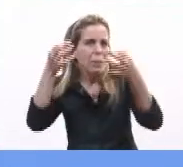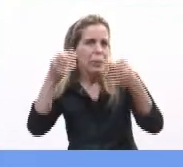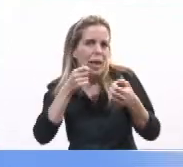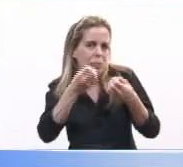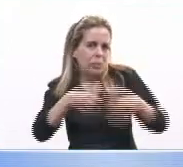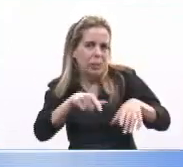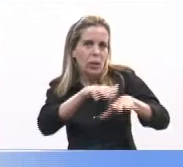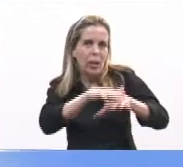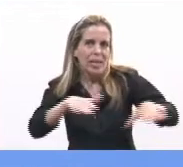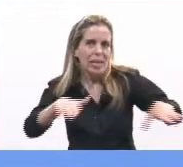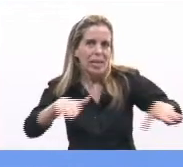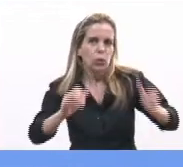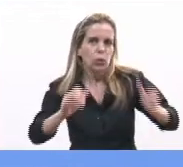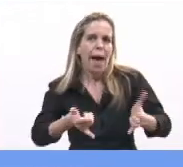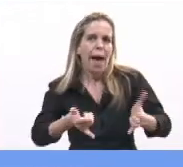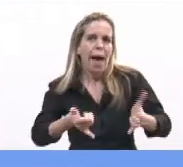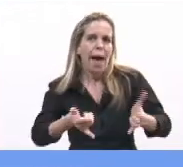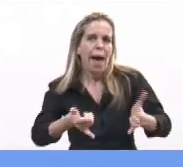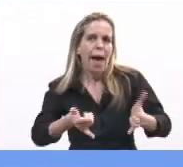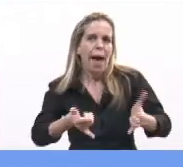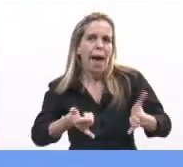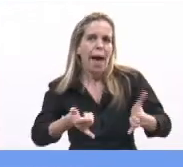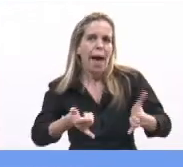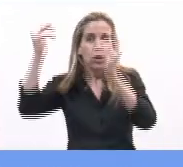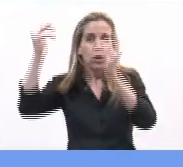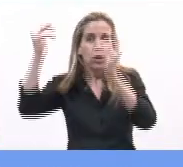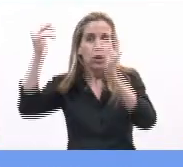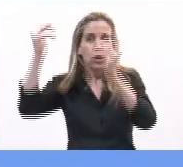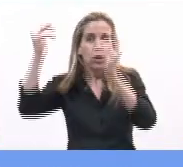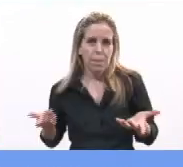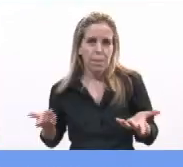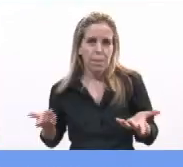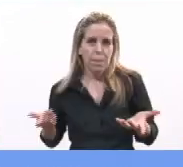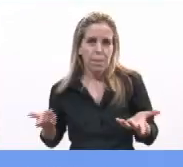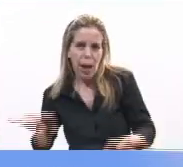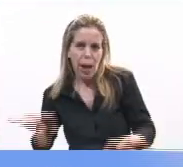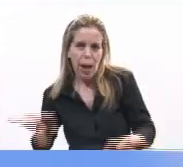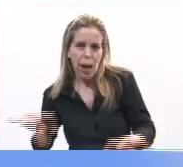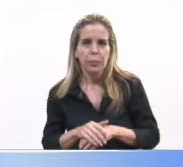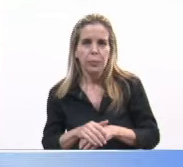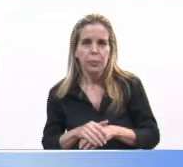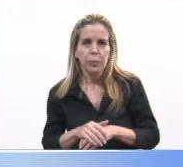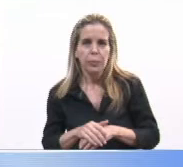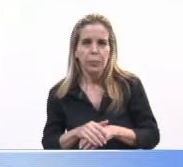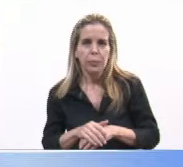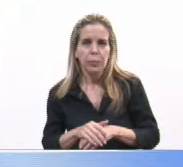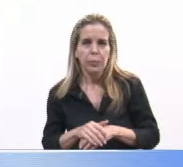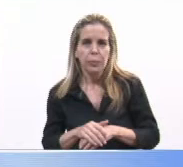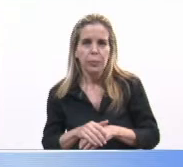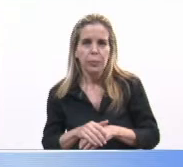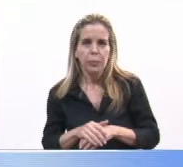adolescencia y la adultez es también producto del cambio de hábitos y dentro de eso creo que es importante